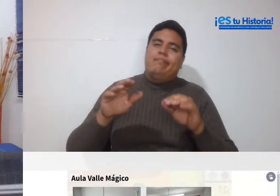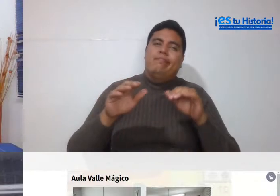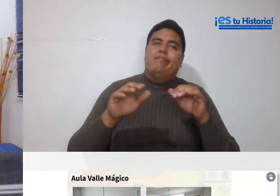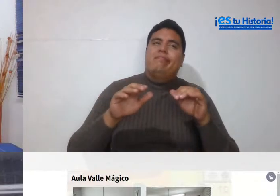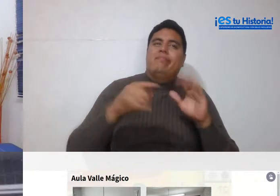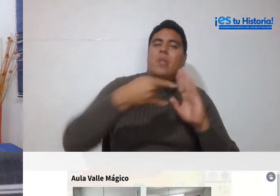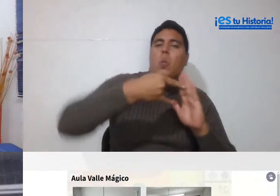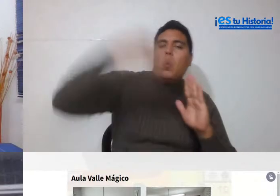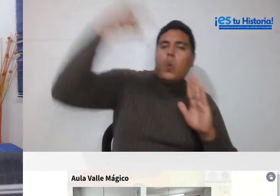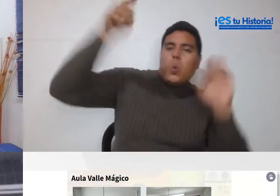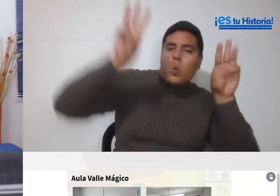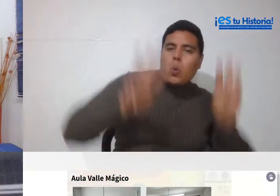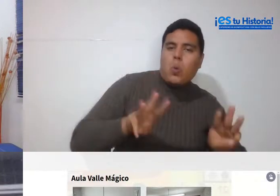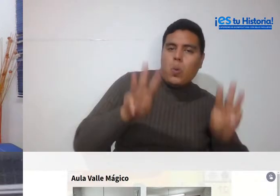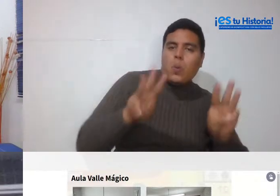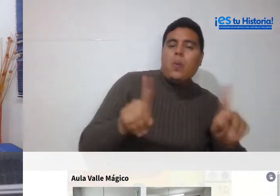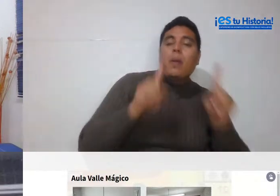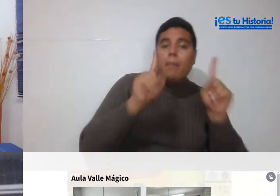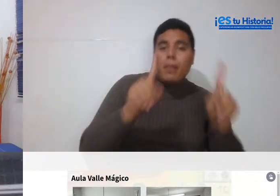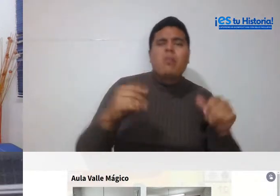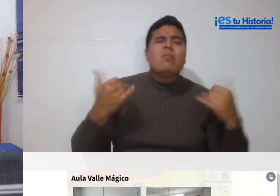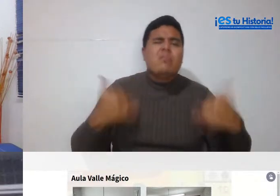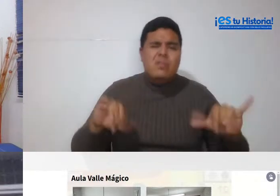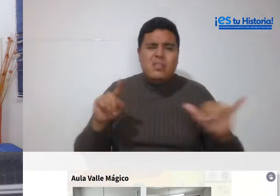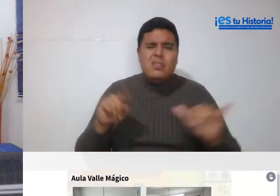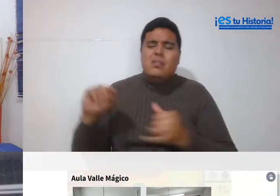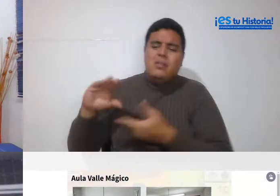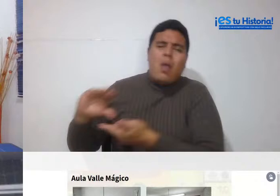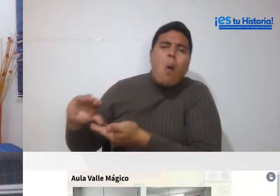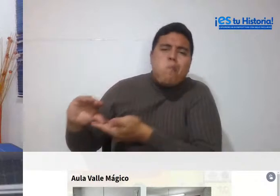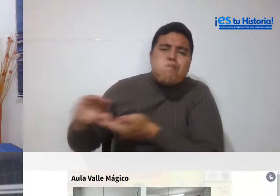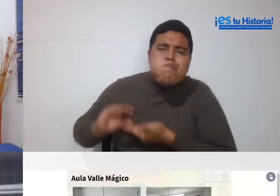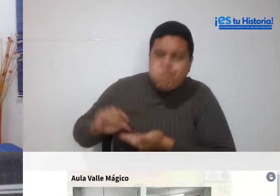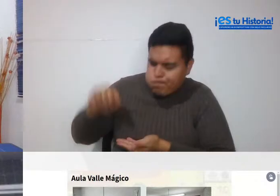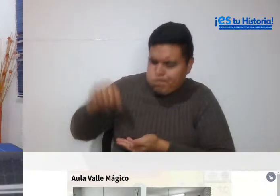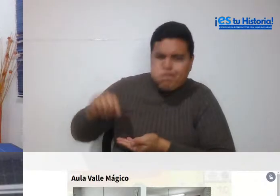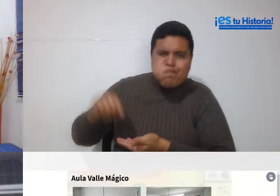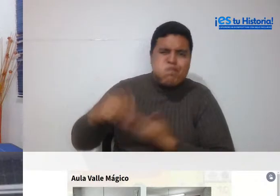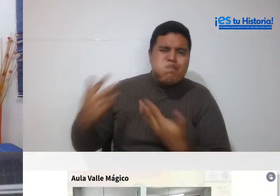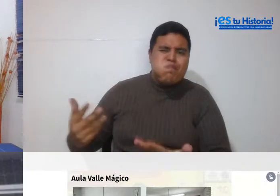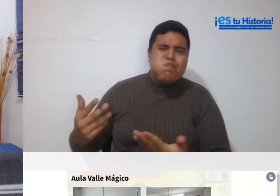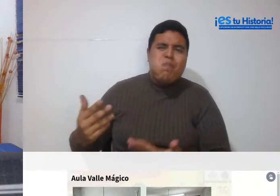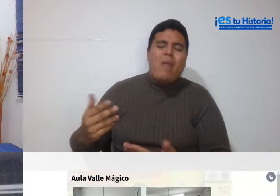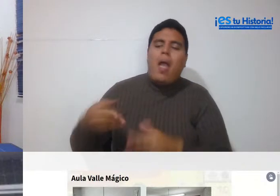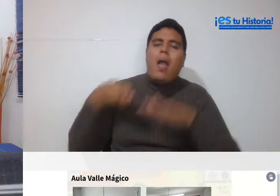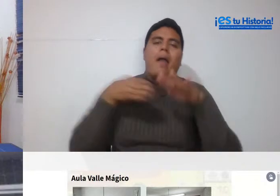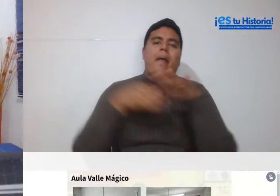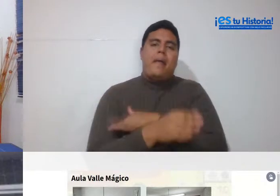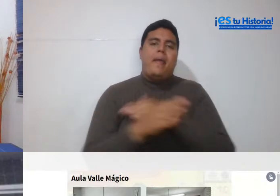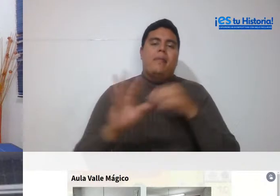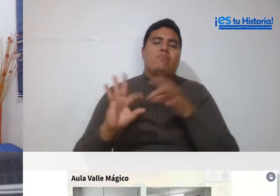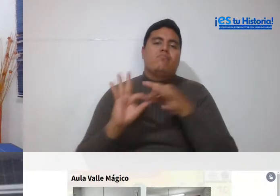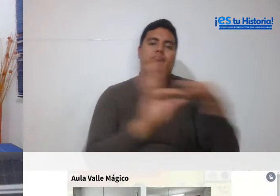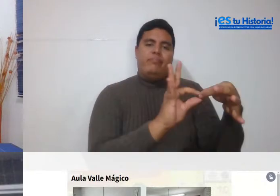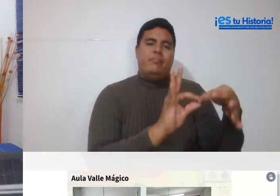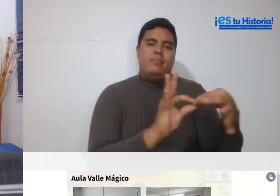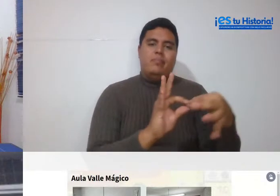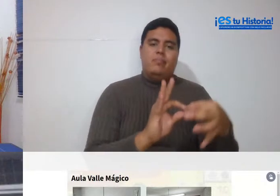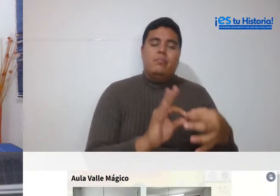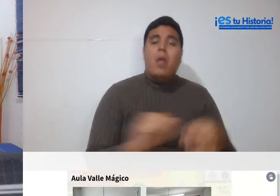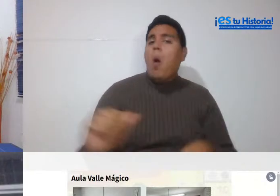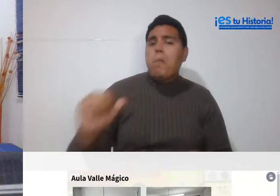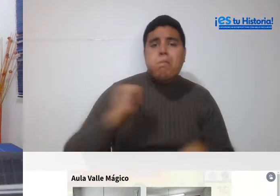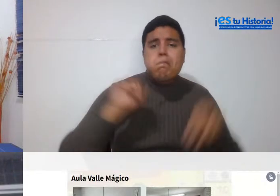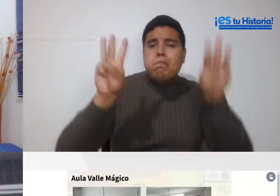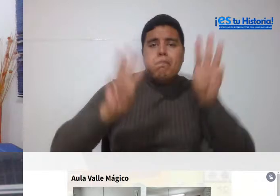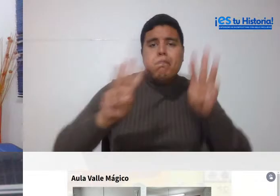nos han entregado un Access Point, que es una super herramienta, y lo que nos enseña esto es que, a ver, no tengo internet, pero sigo haciendo